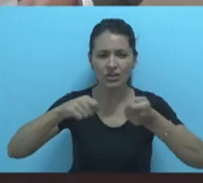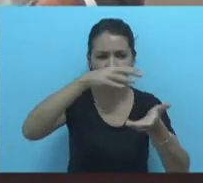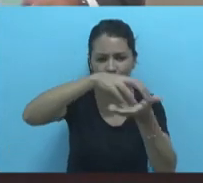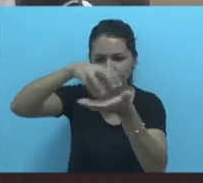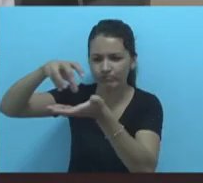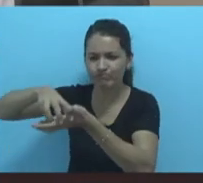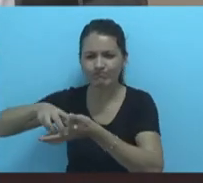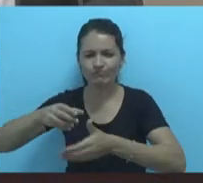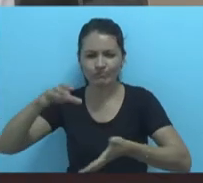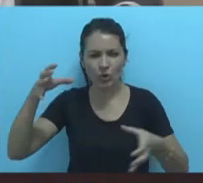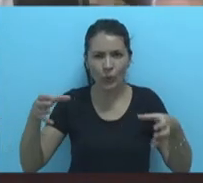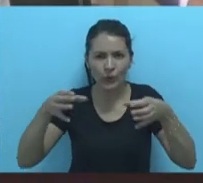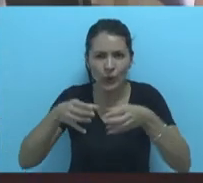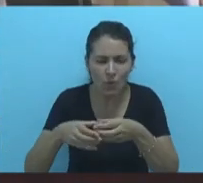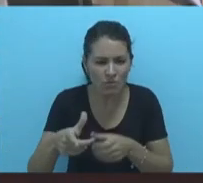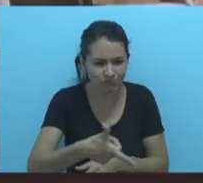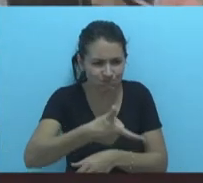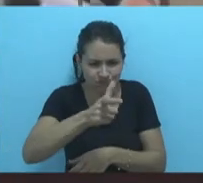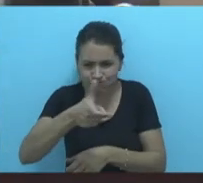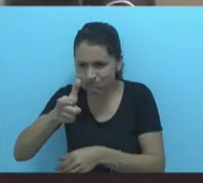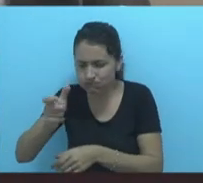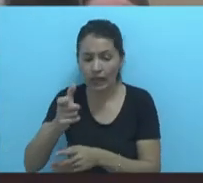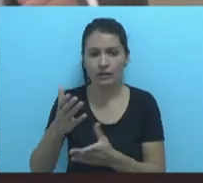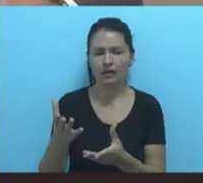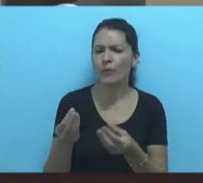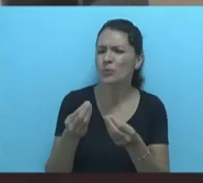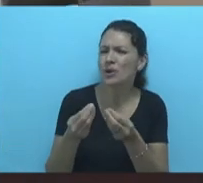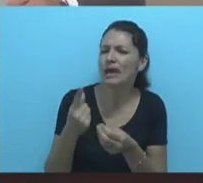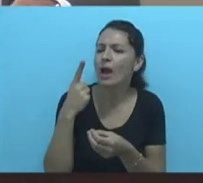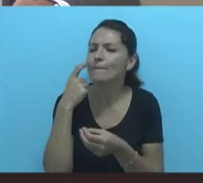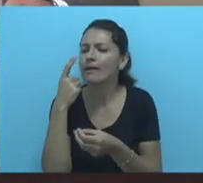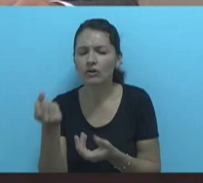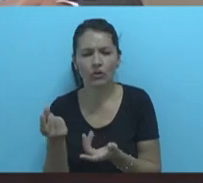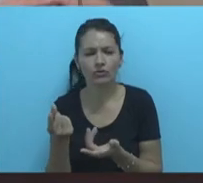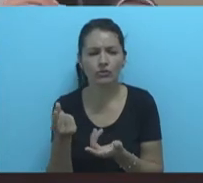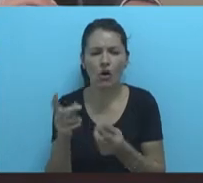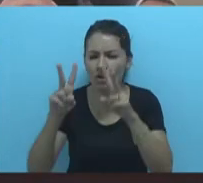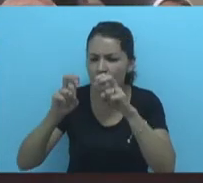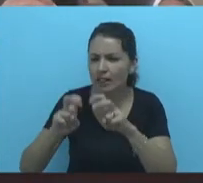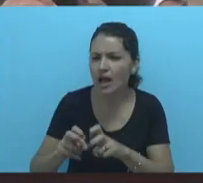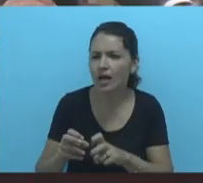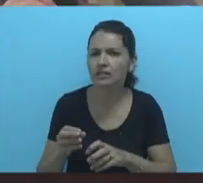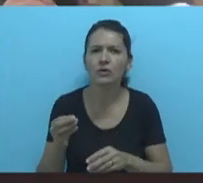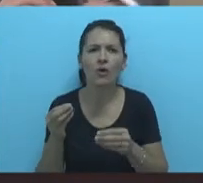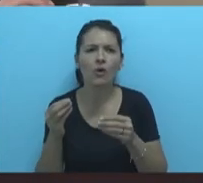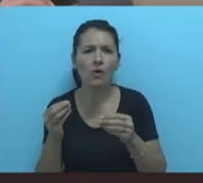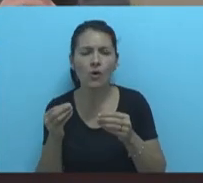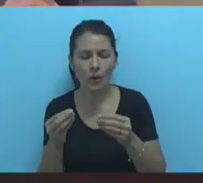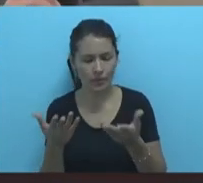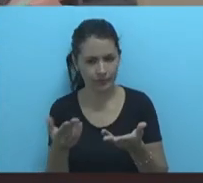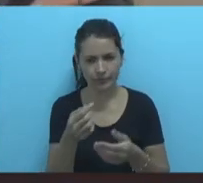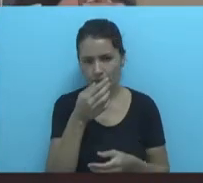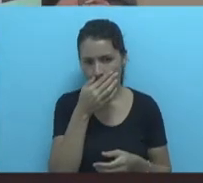A consideración el tratamiento sobre tablas del proyecto de comunicación. A votación, resulta aprobado.